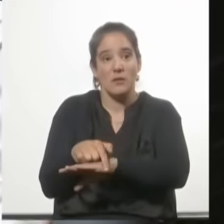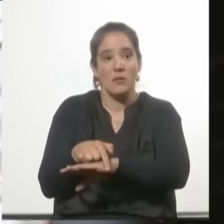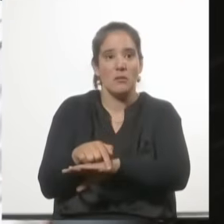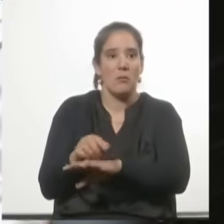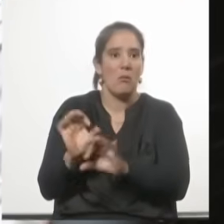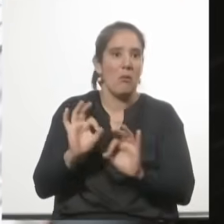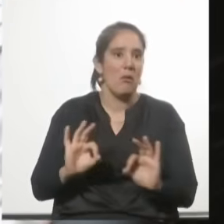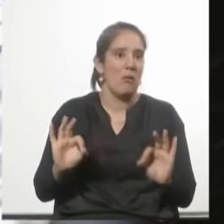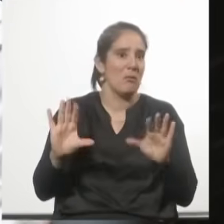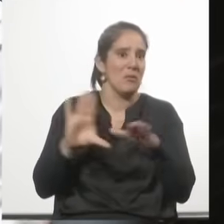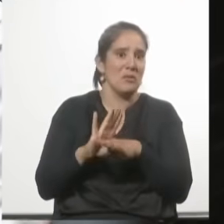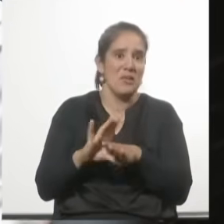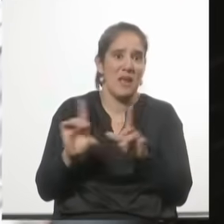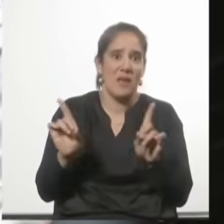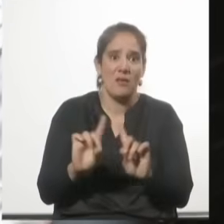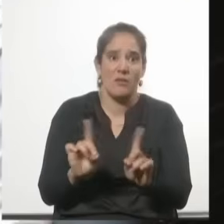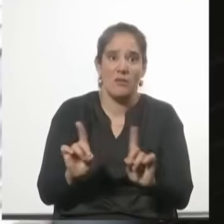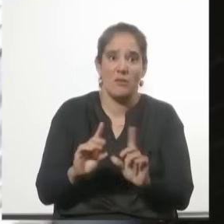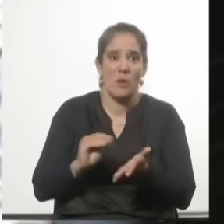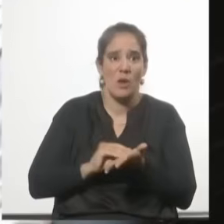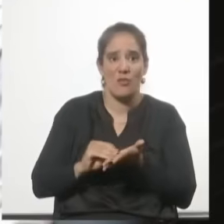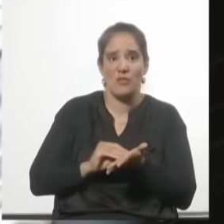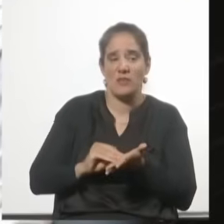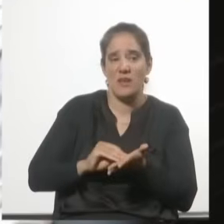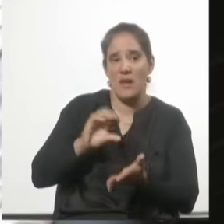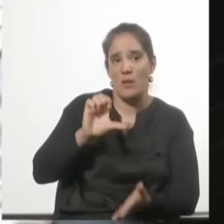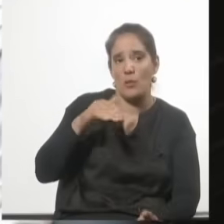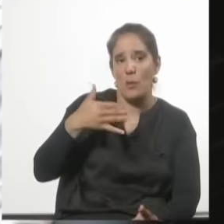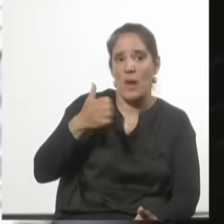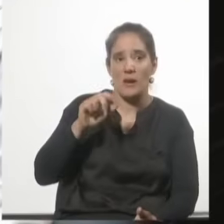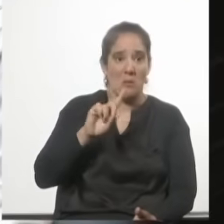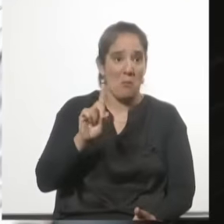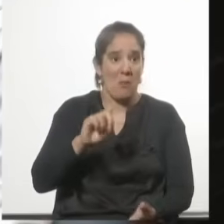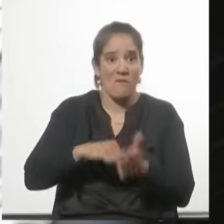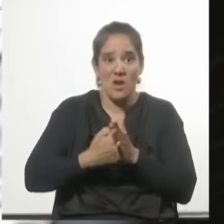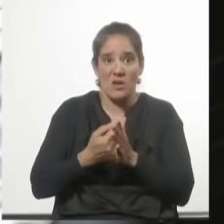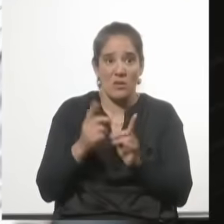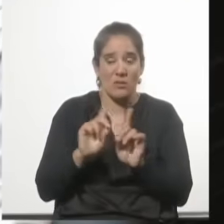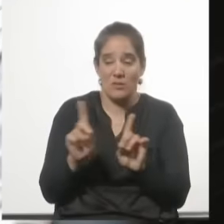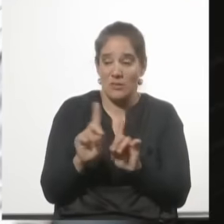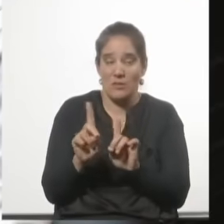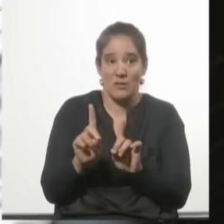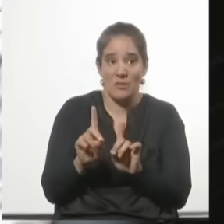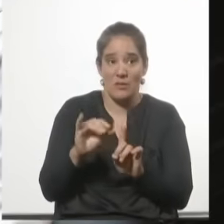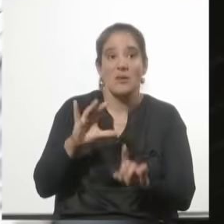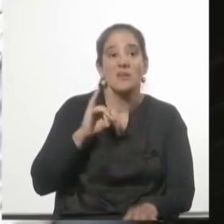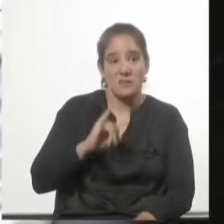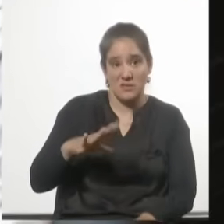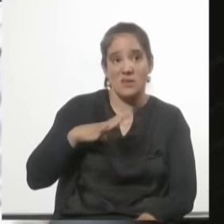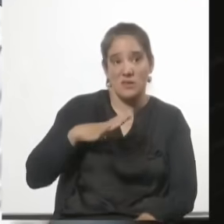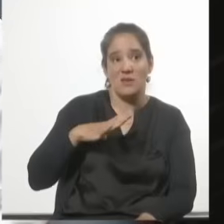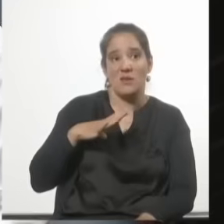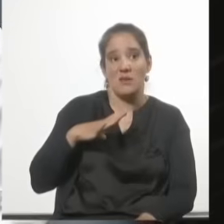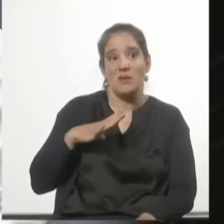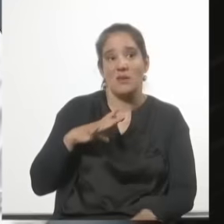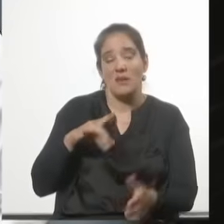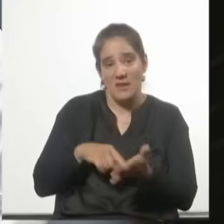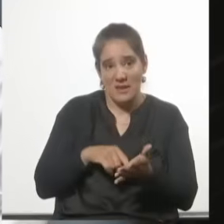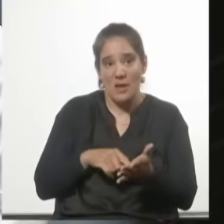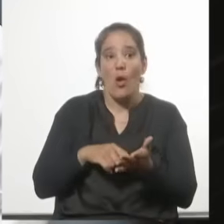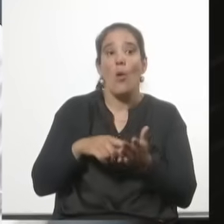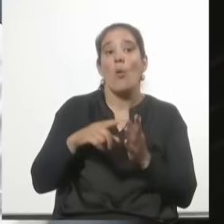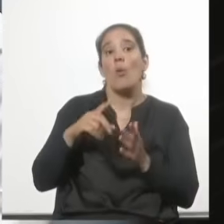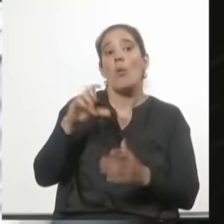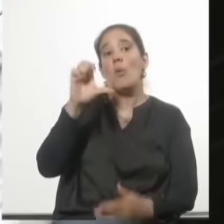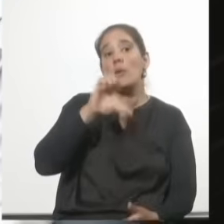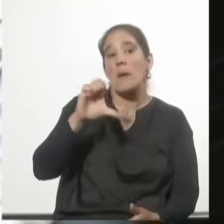no se correspondía a la oficina de Eurocommerce Bank, señora presidenta, donde sí funcionaba una empresa de servicios